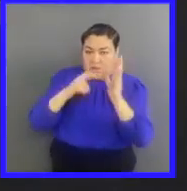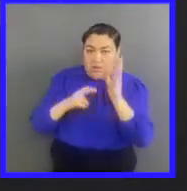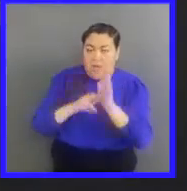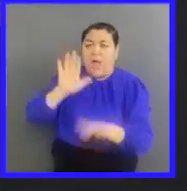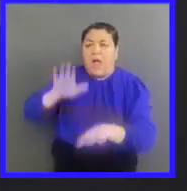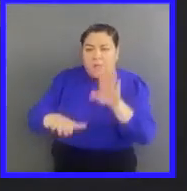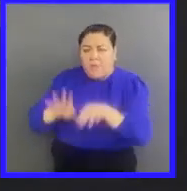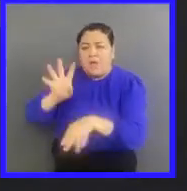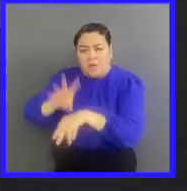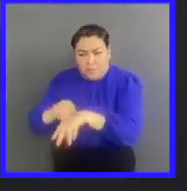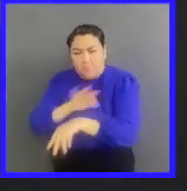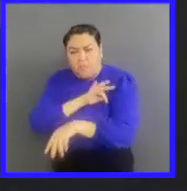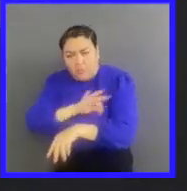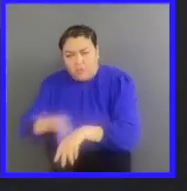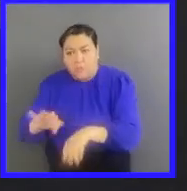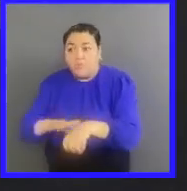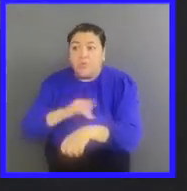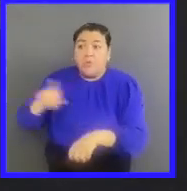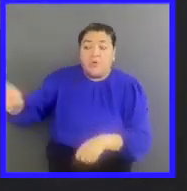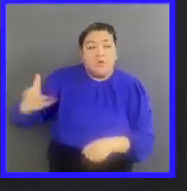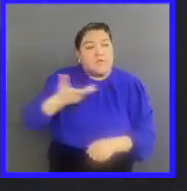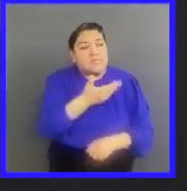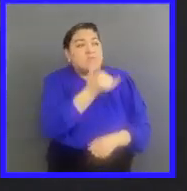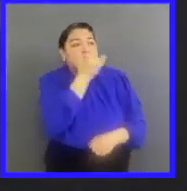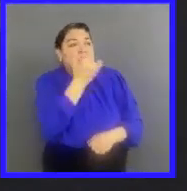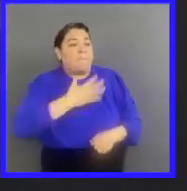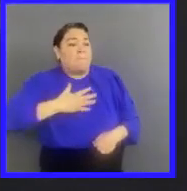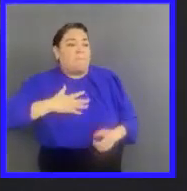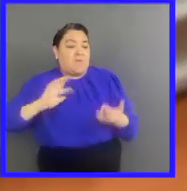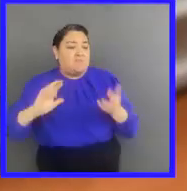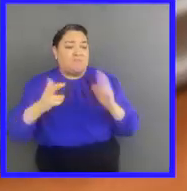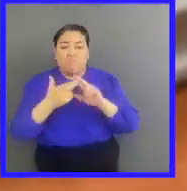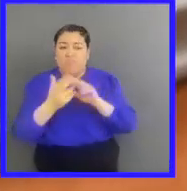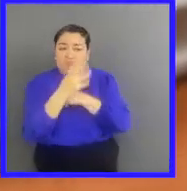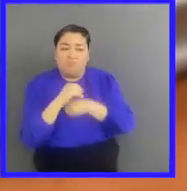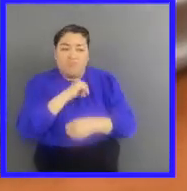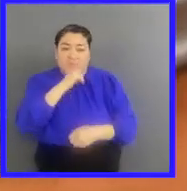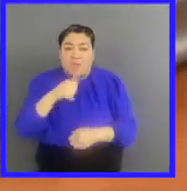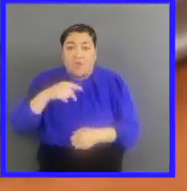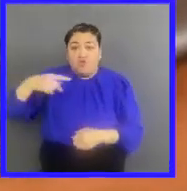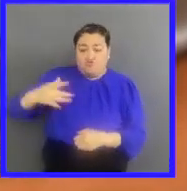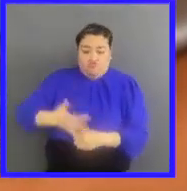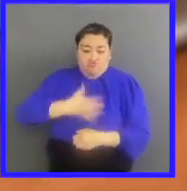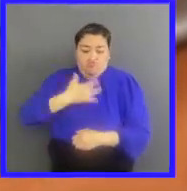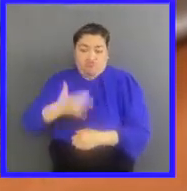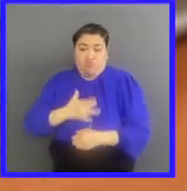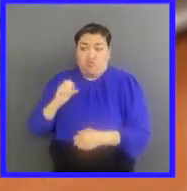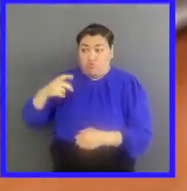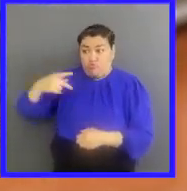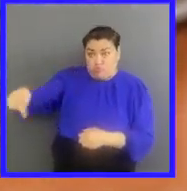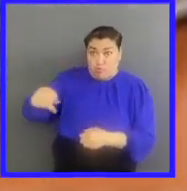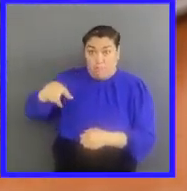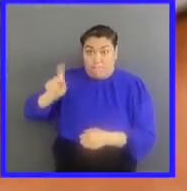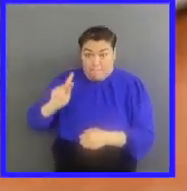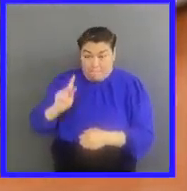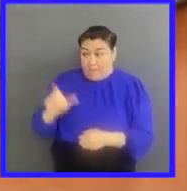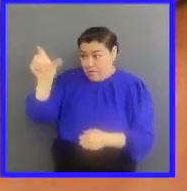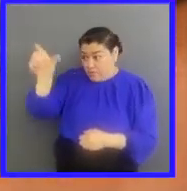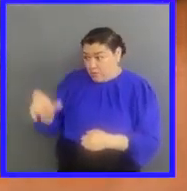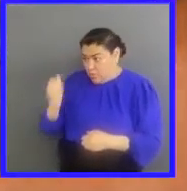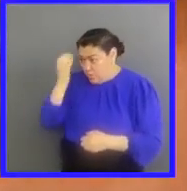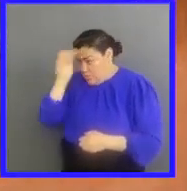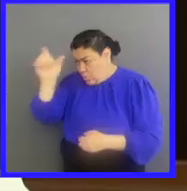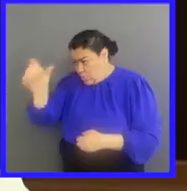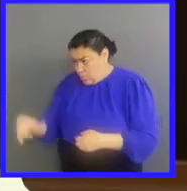invocado el ejercicio de la libertad religiosa, ideológica y de conciencia y no impida la adecuada identificación de las